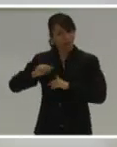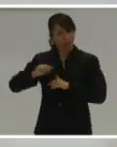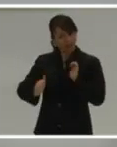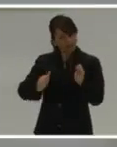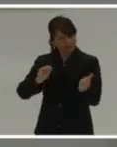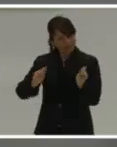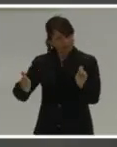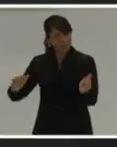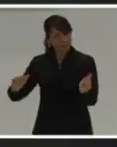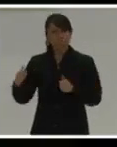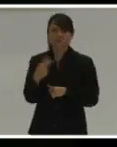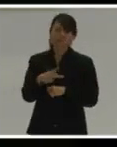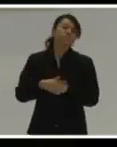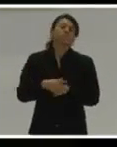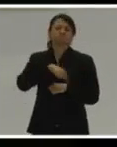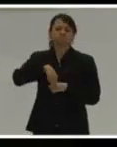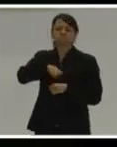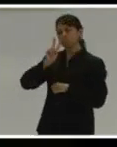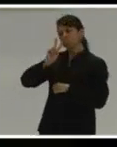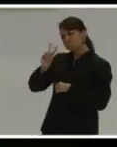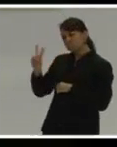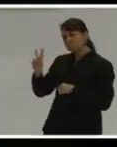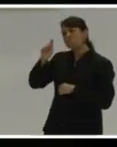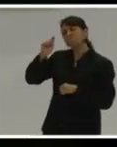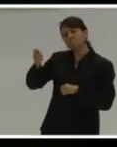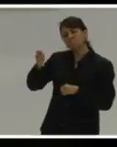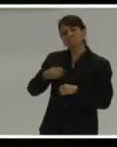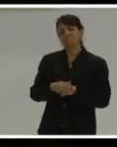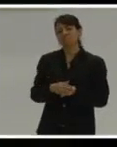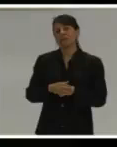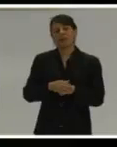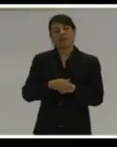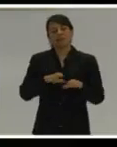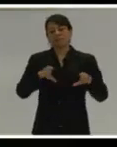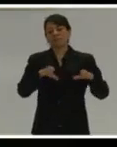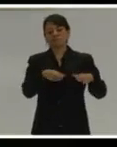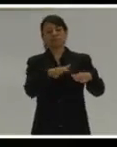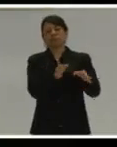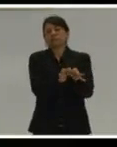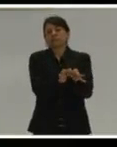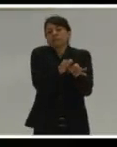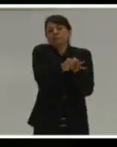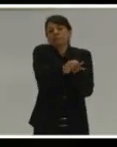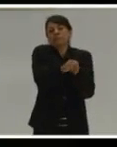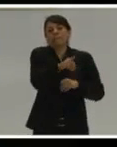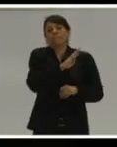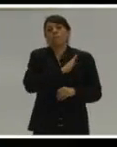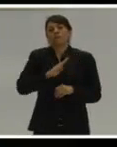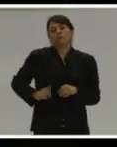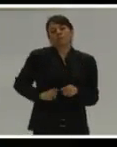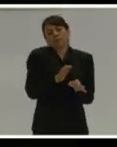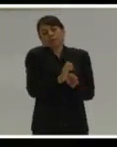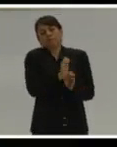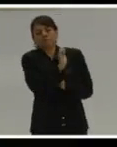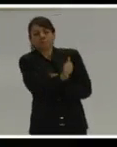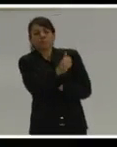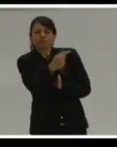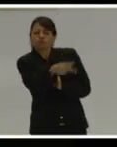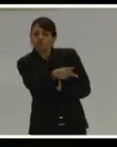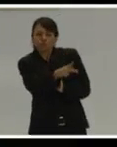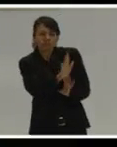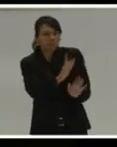ustedes ven ahí la autonomía municipal, que tiene una experiencia en lo que viene a ser el